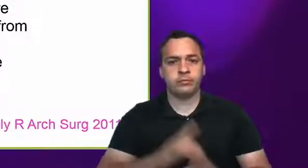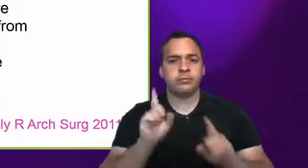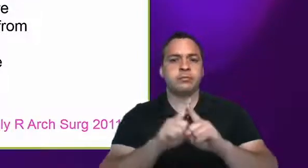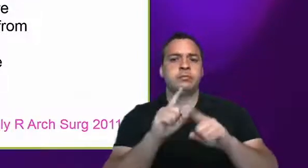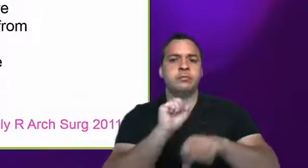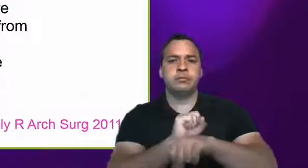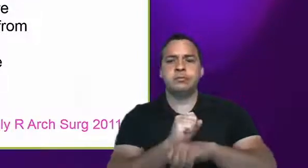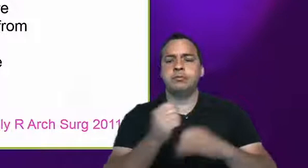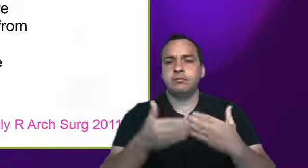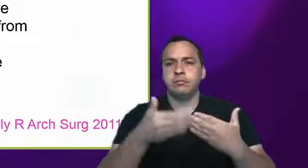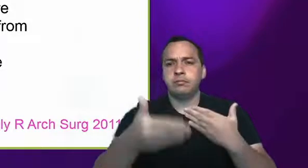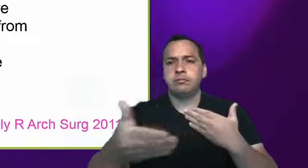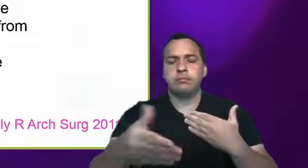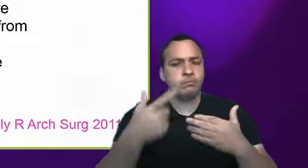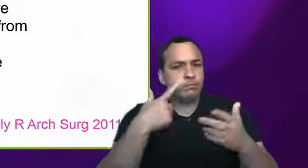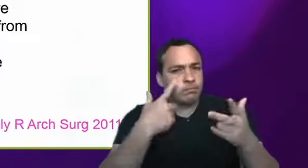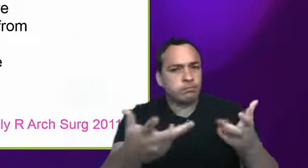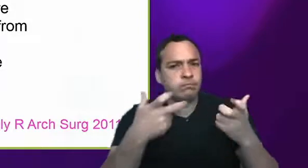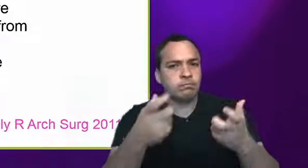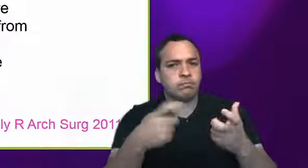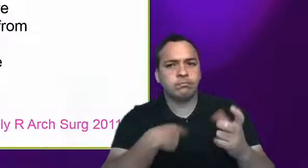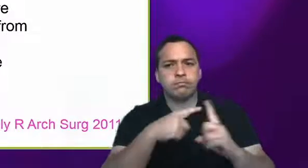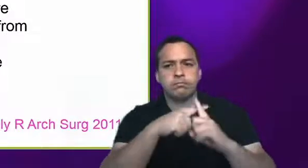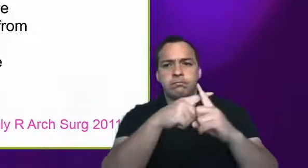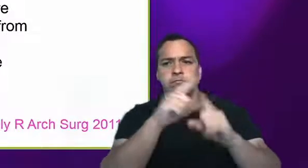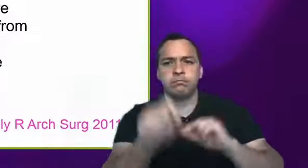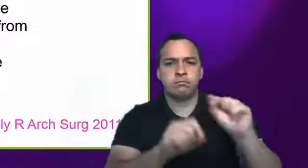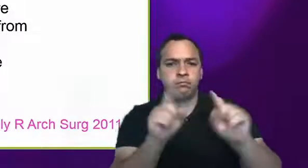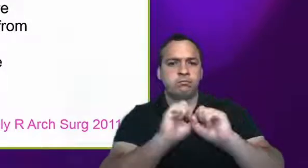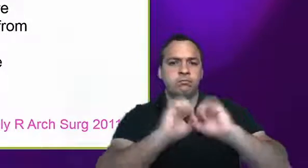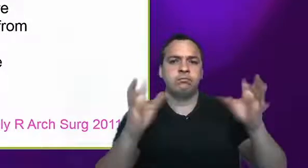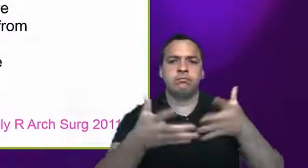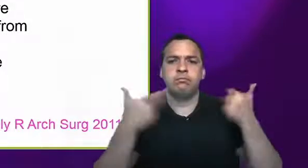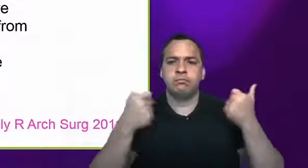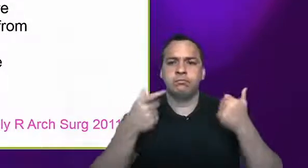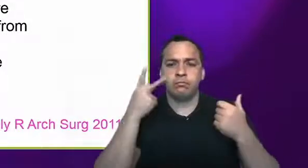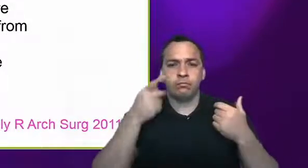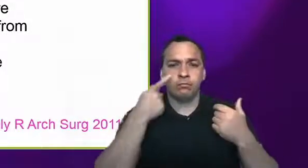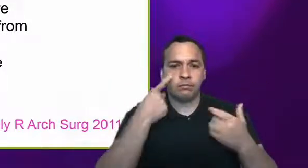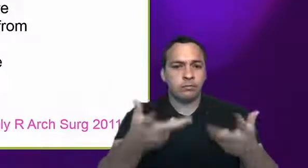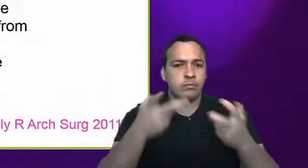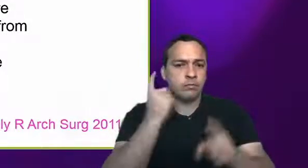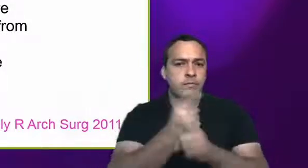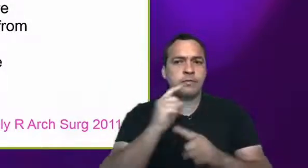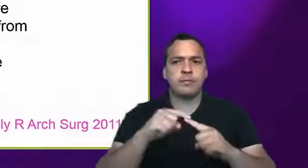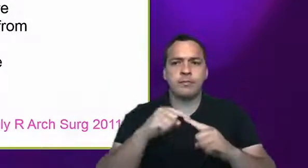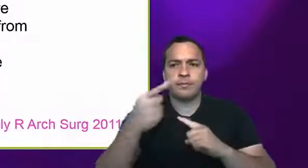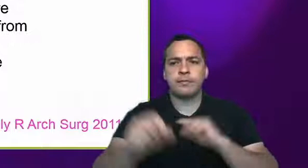para observarlos es beneficioso para poder ver después una sobrevida,